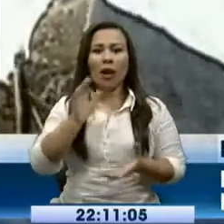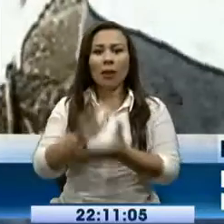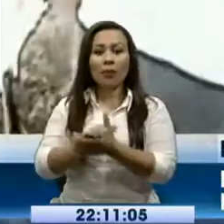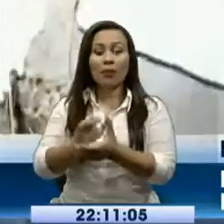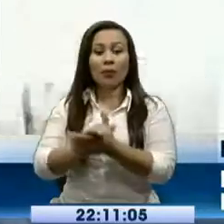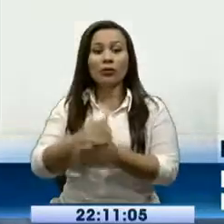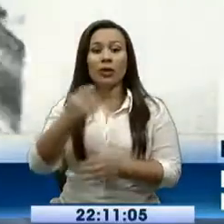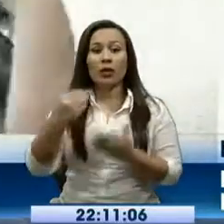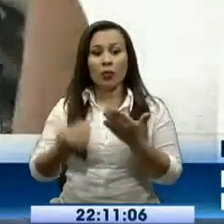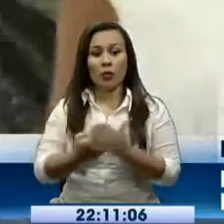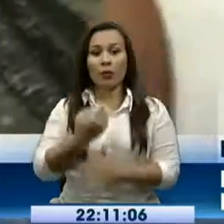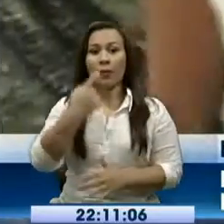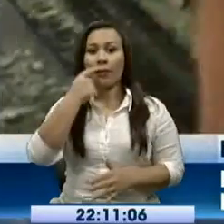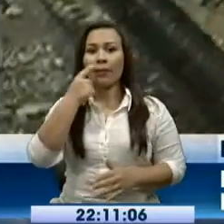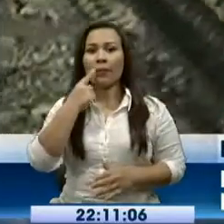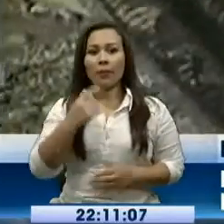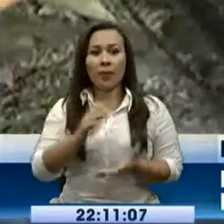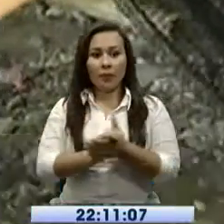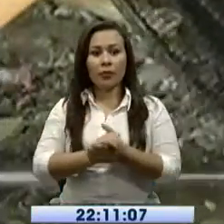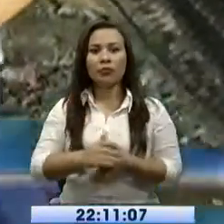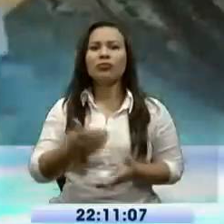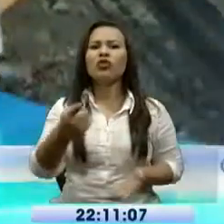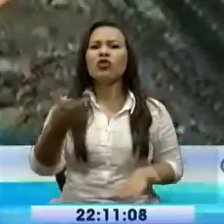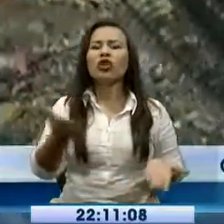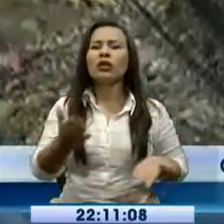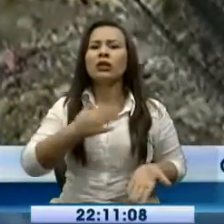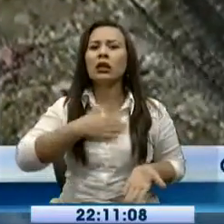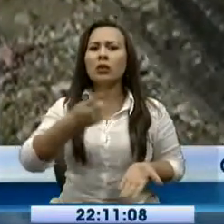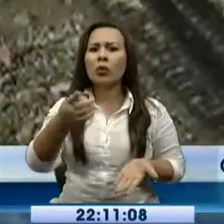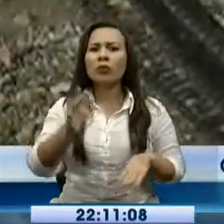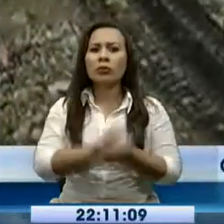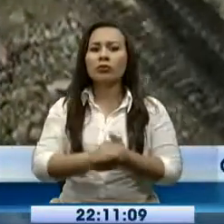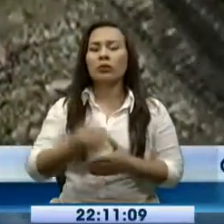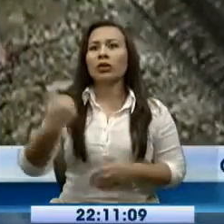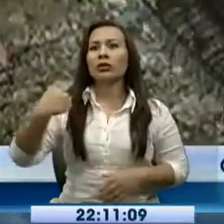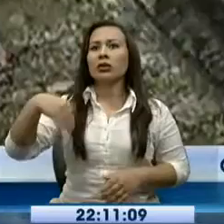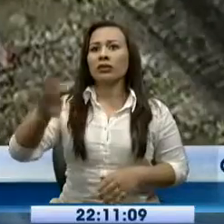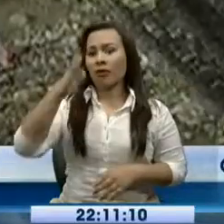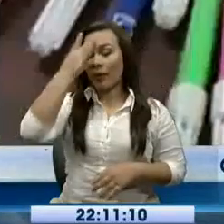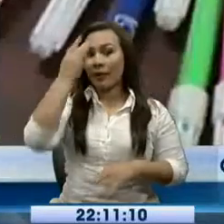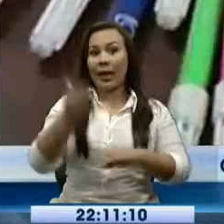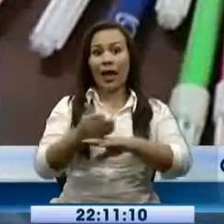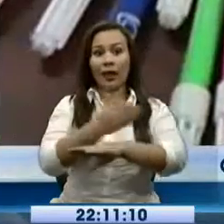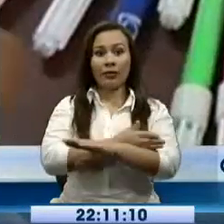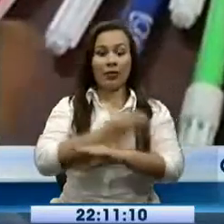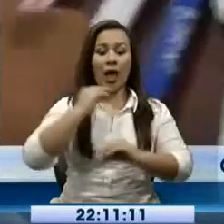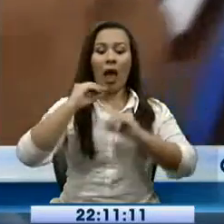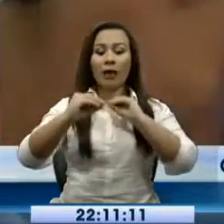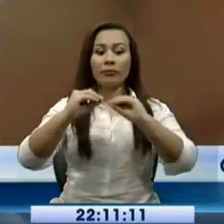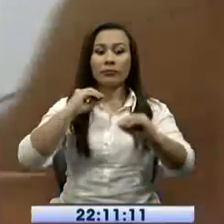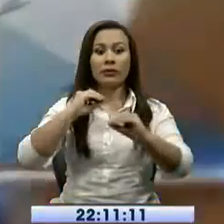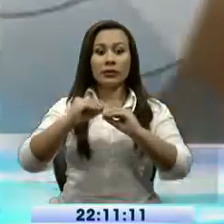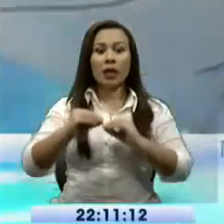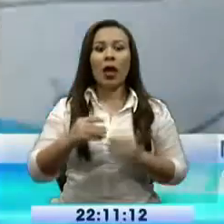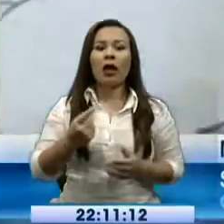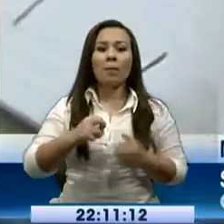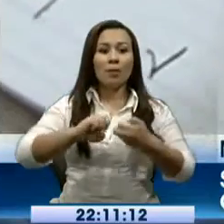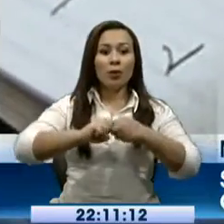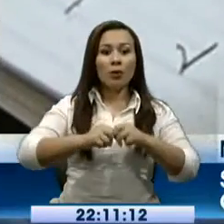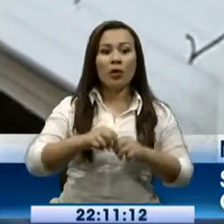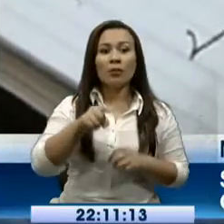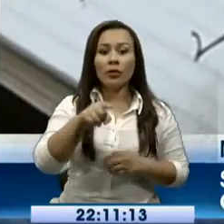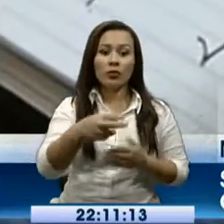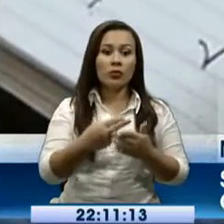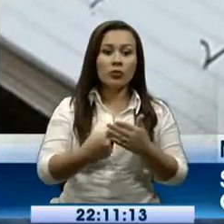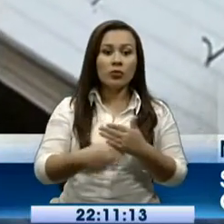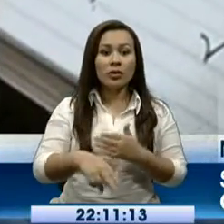paradero. ¿Dónde está su conviviente ahora? No lo sé, niña, porque él el día que vinieron a avisarle aquí de la situación de la niña, él iba a ir